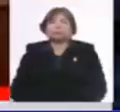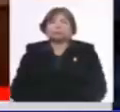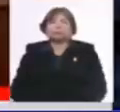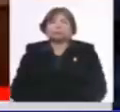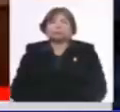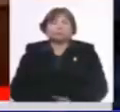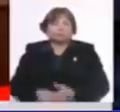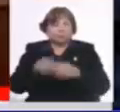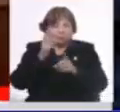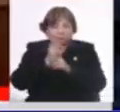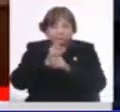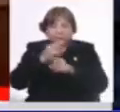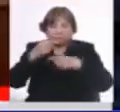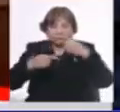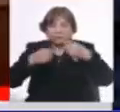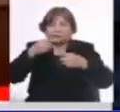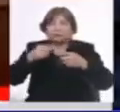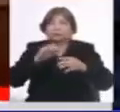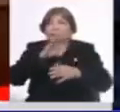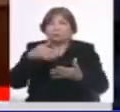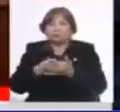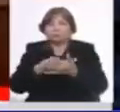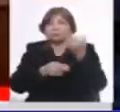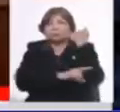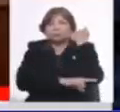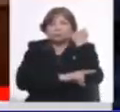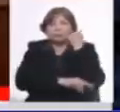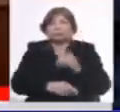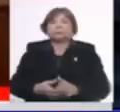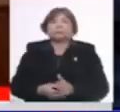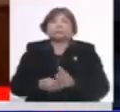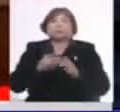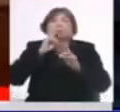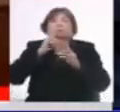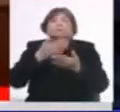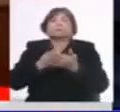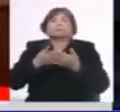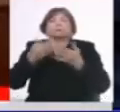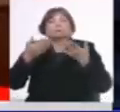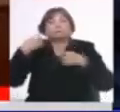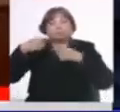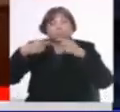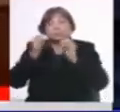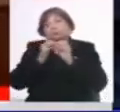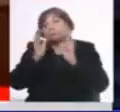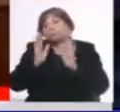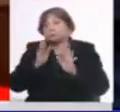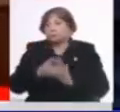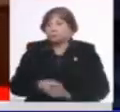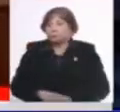Esto va a continuar permanentemente a nivel nacional. El resultado de esto, en los próximos días,